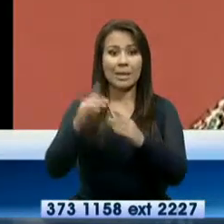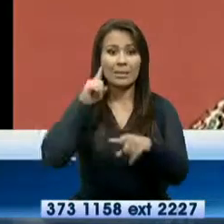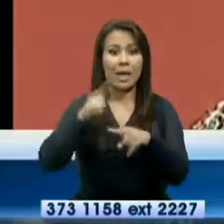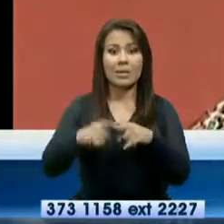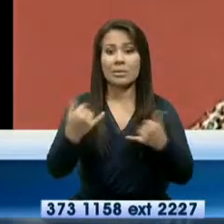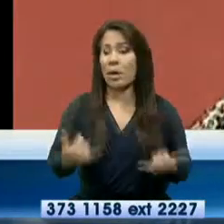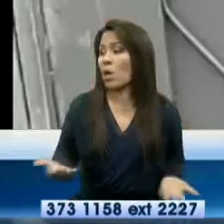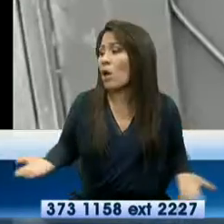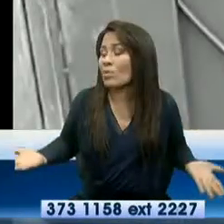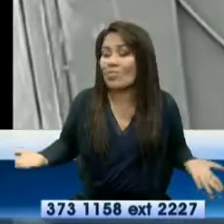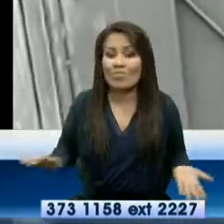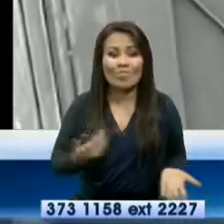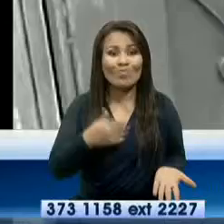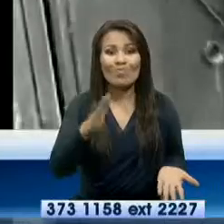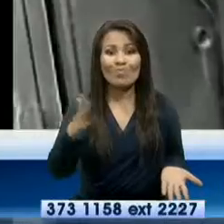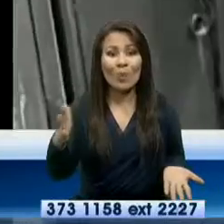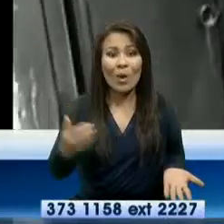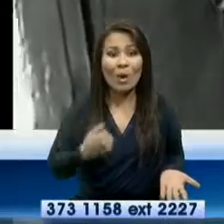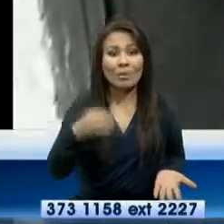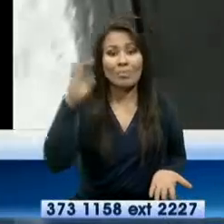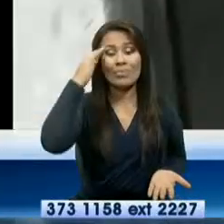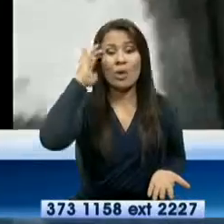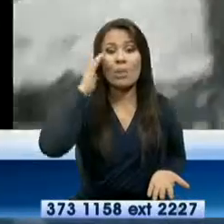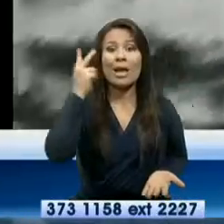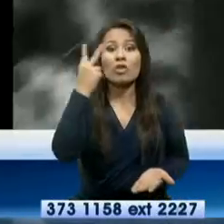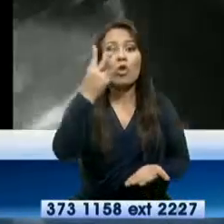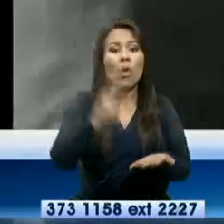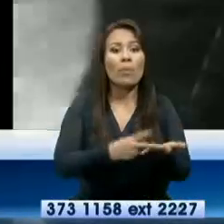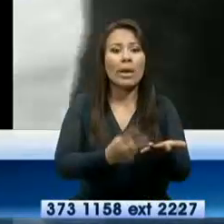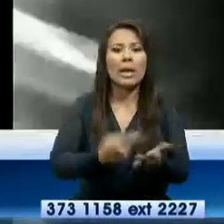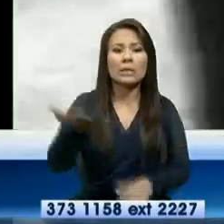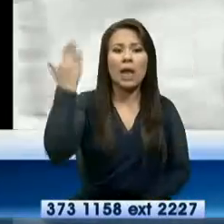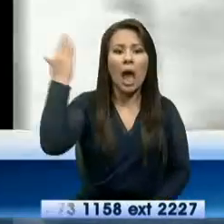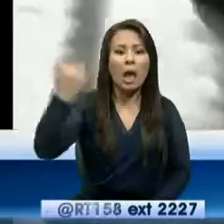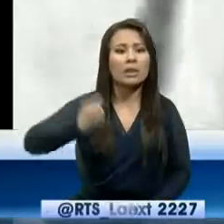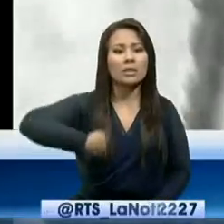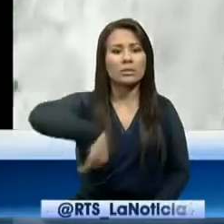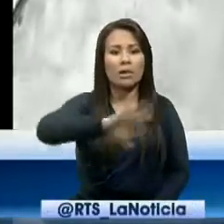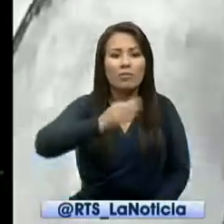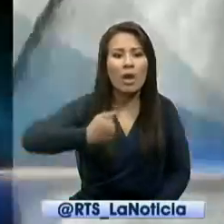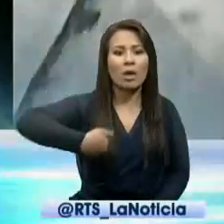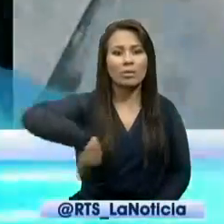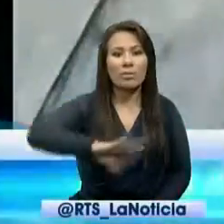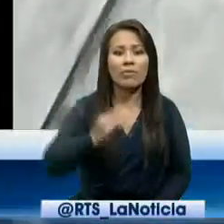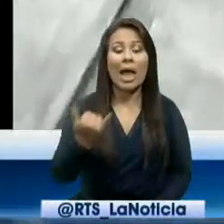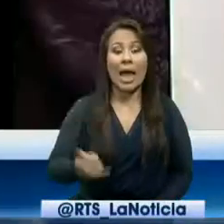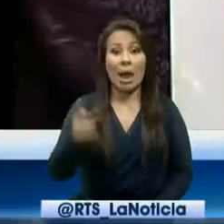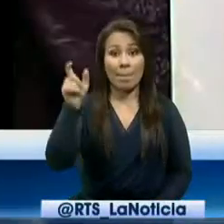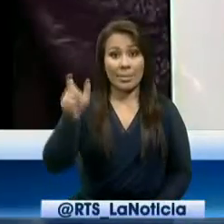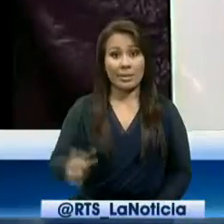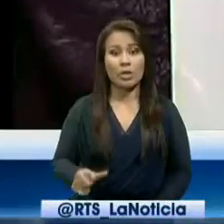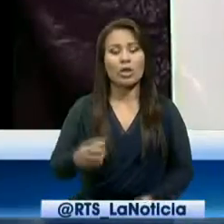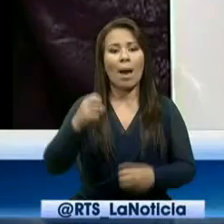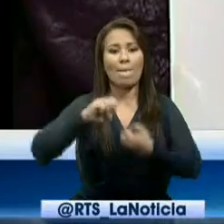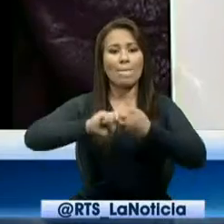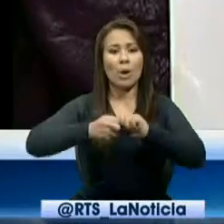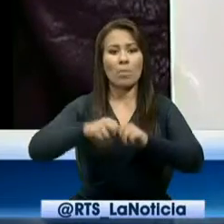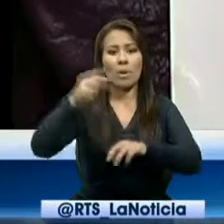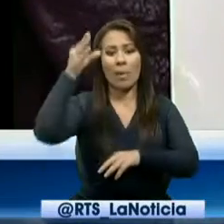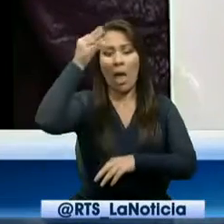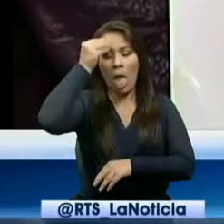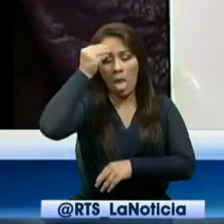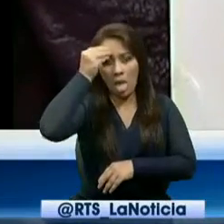sabe dónde está. Es la segunda vez que se va. Y según explica su tía, el joven sufre de problemas mentales desde